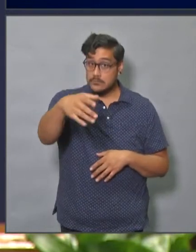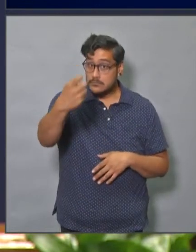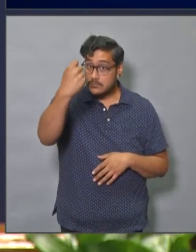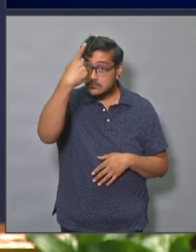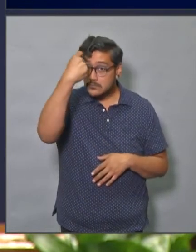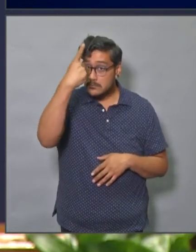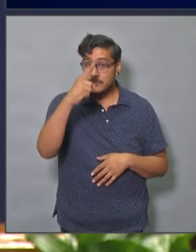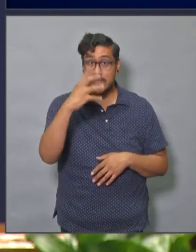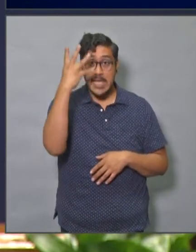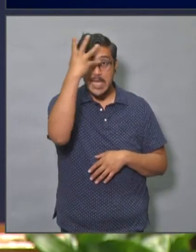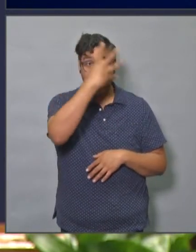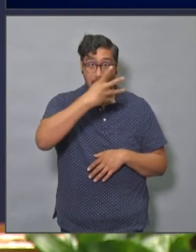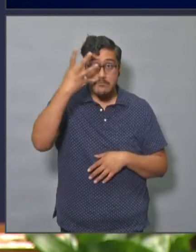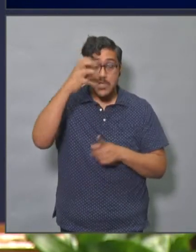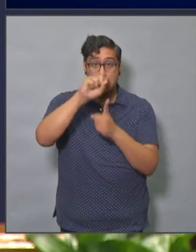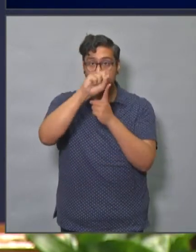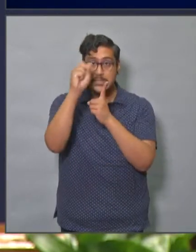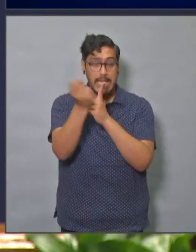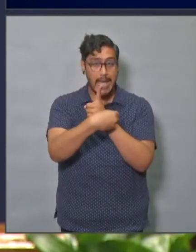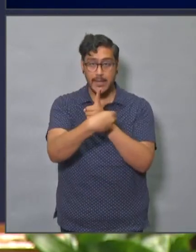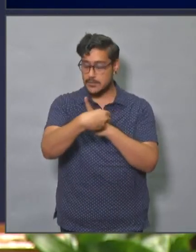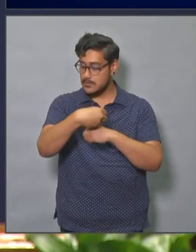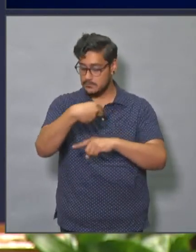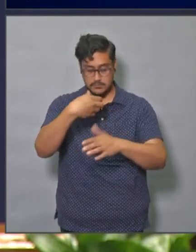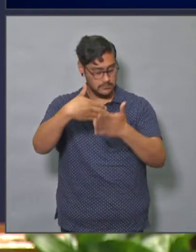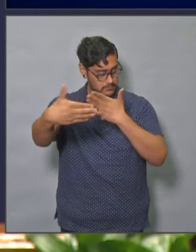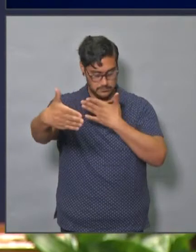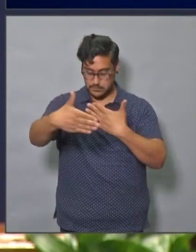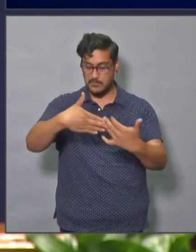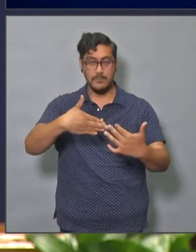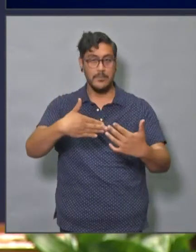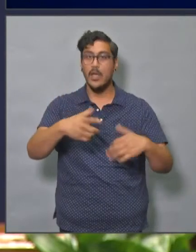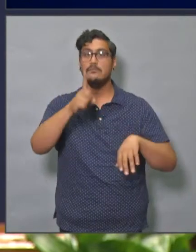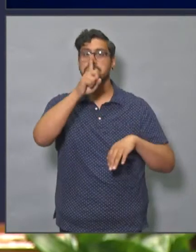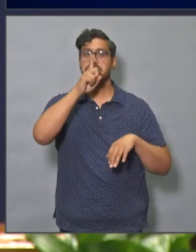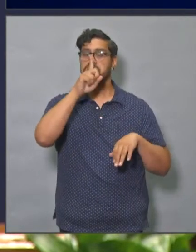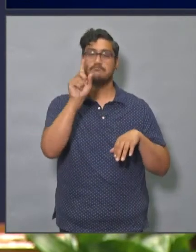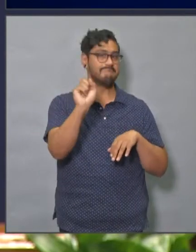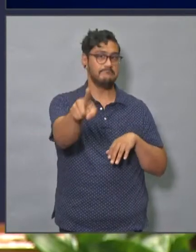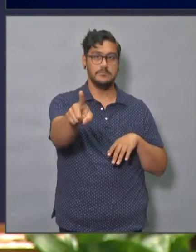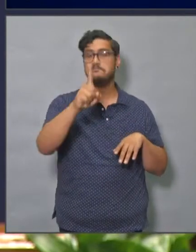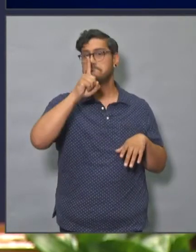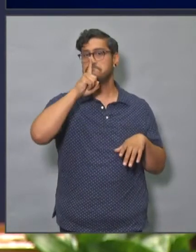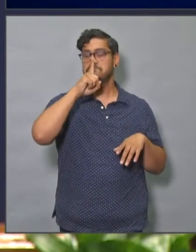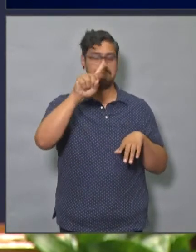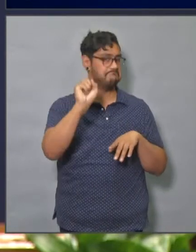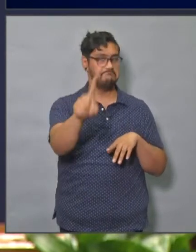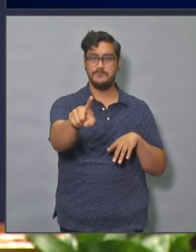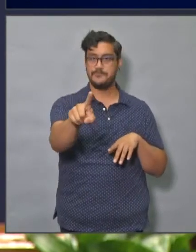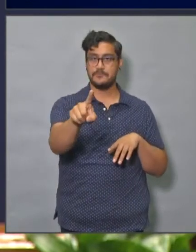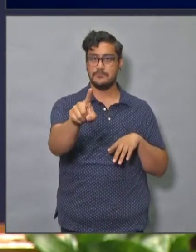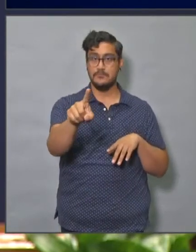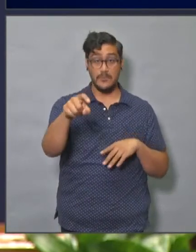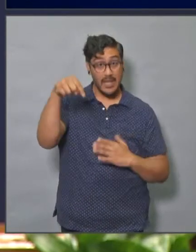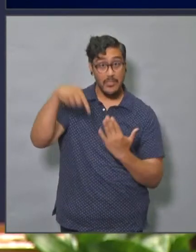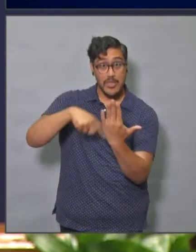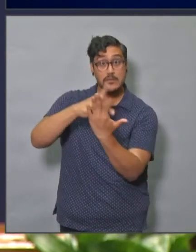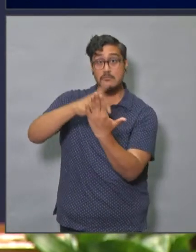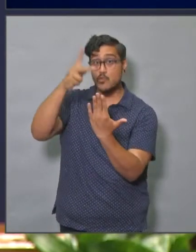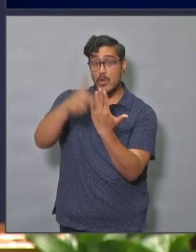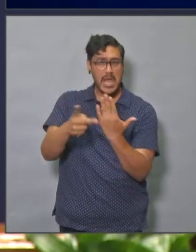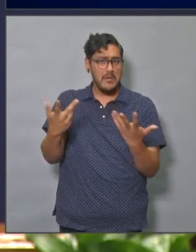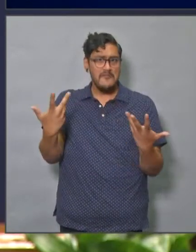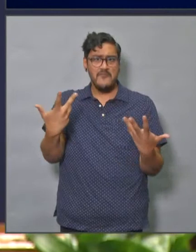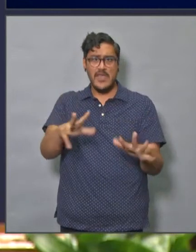porque ninguna persona le van a preguntar de sus estados migratorios. Con este programa ya hemos regalado más